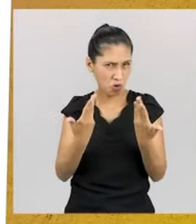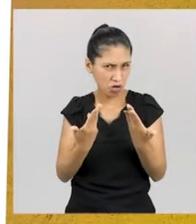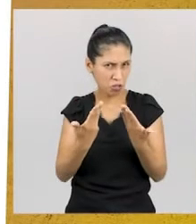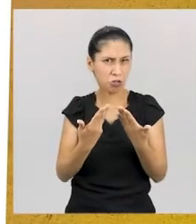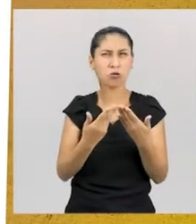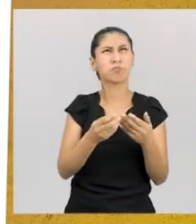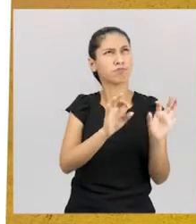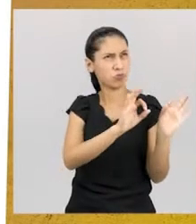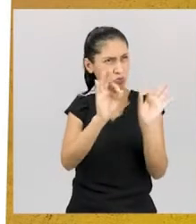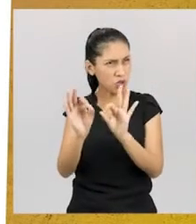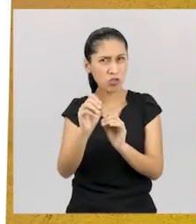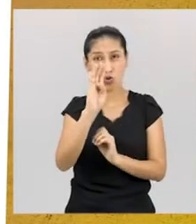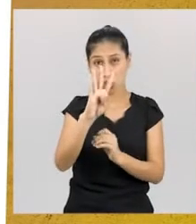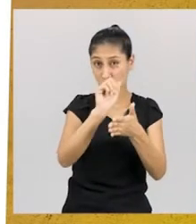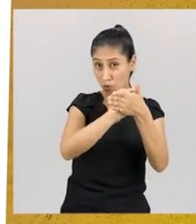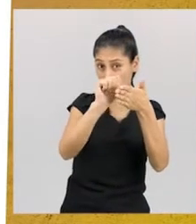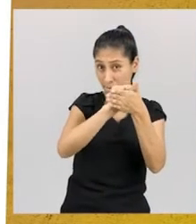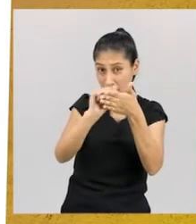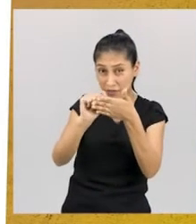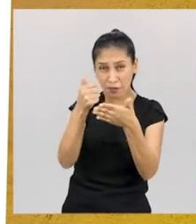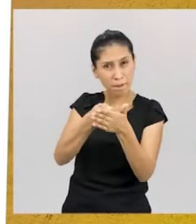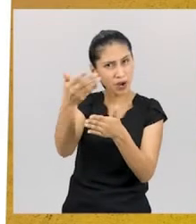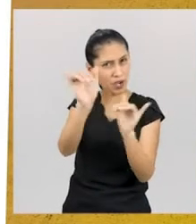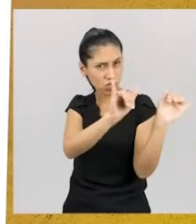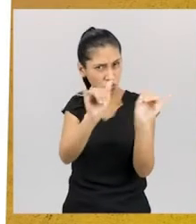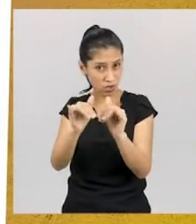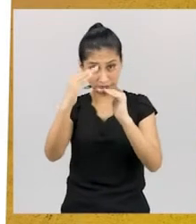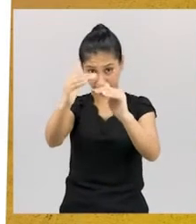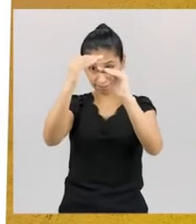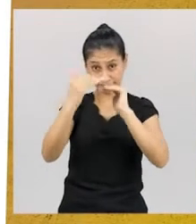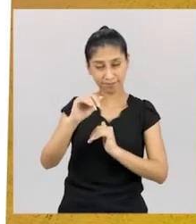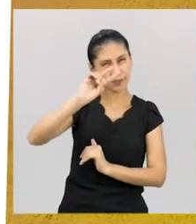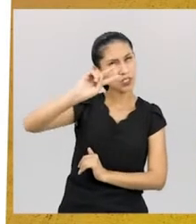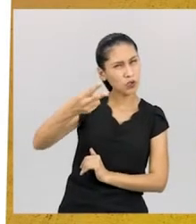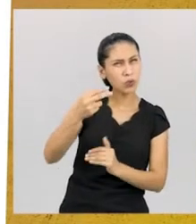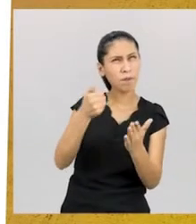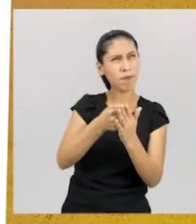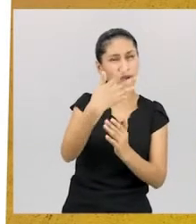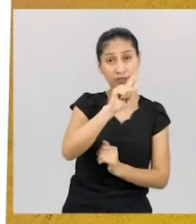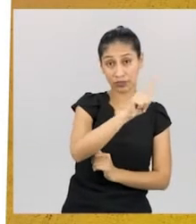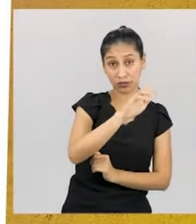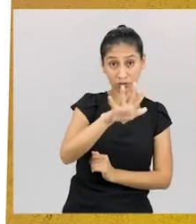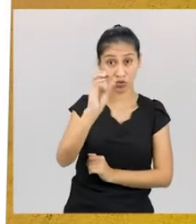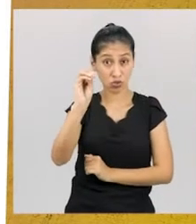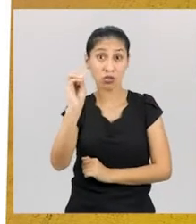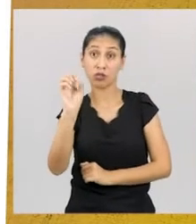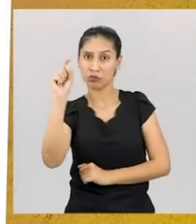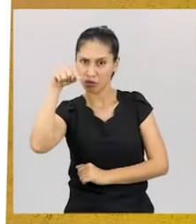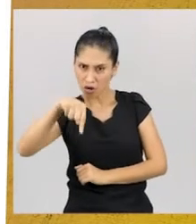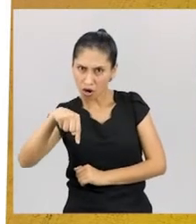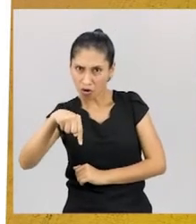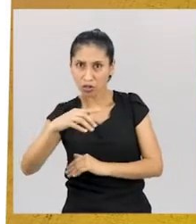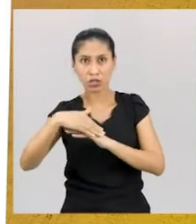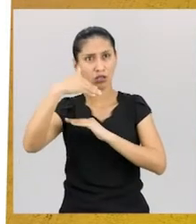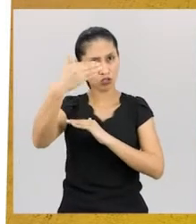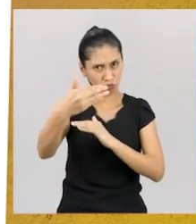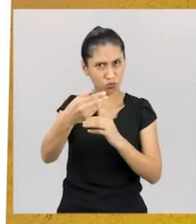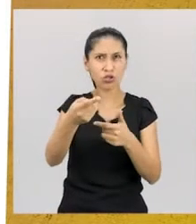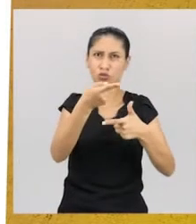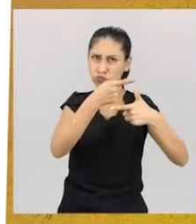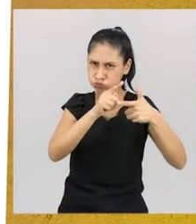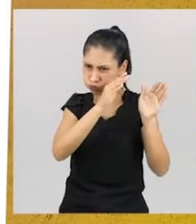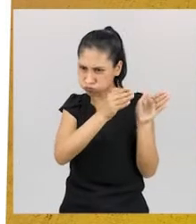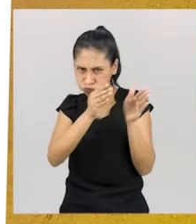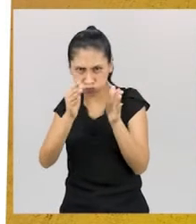prorratea en partes iguales durante 4 meses. En la segunda, debe pagar 150 soles ahora y el resto lo prorratea en